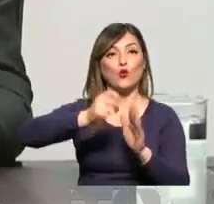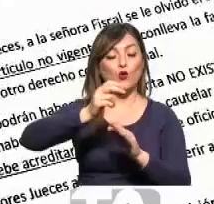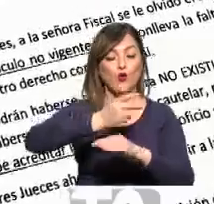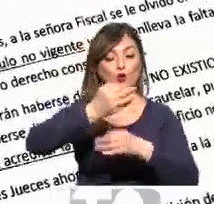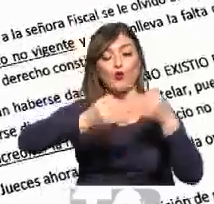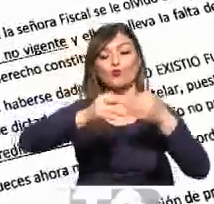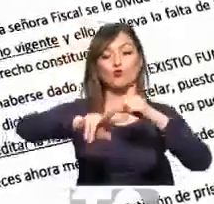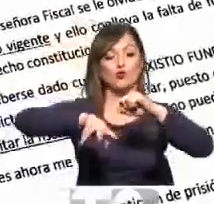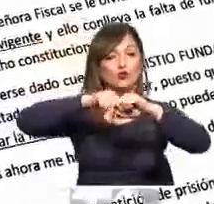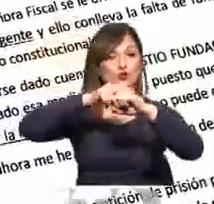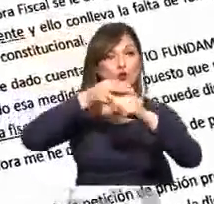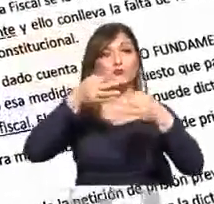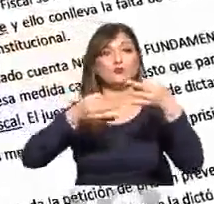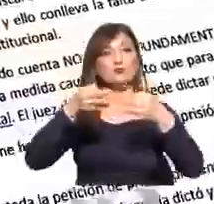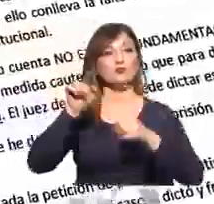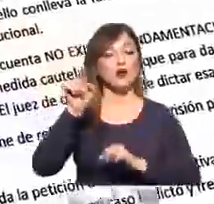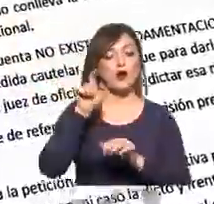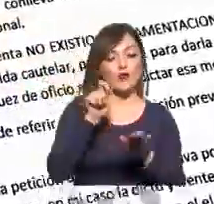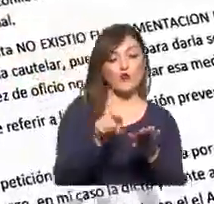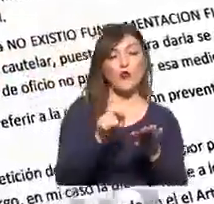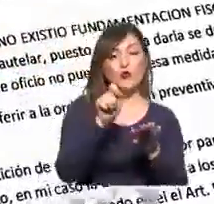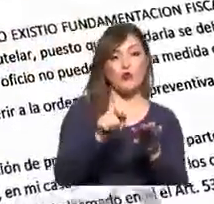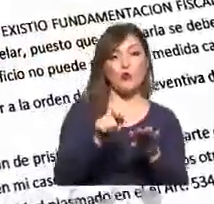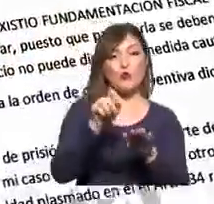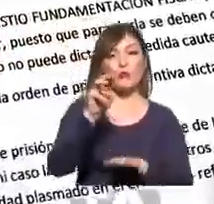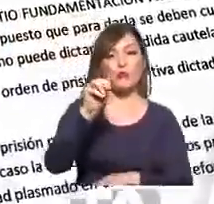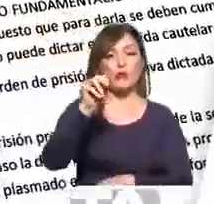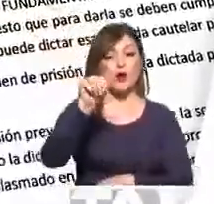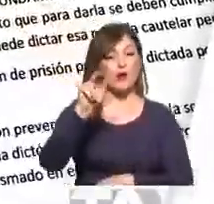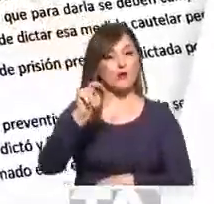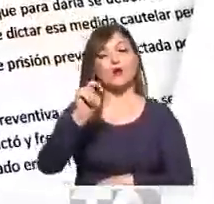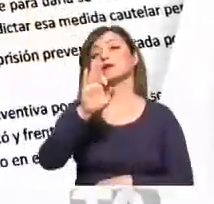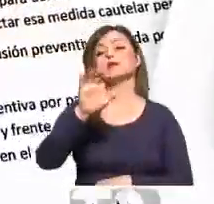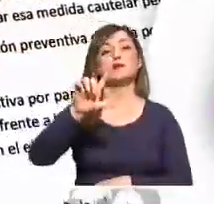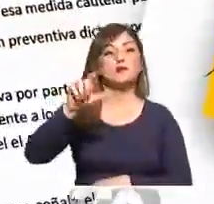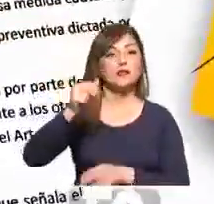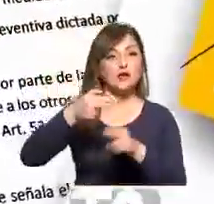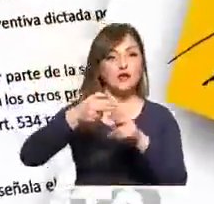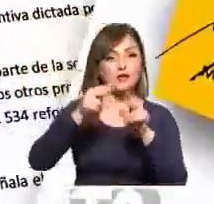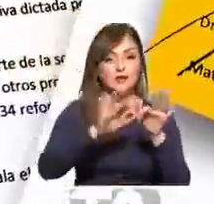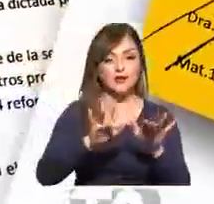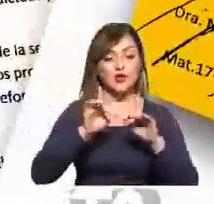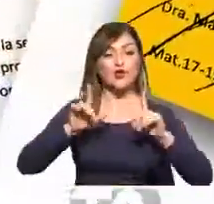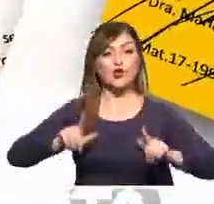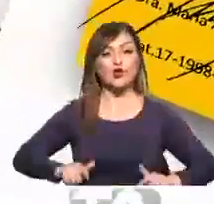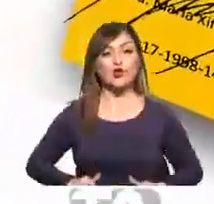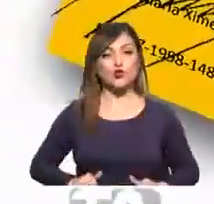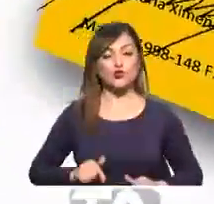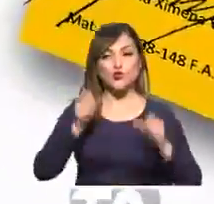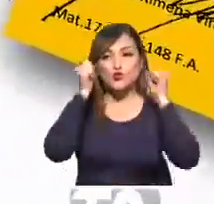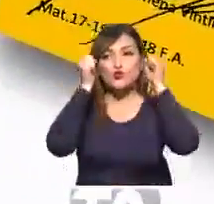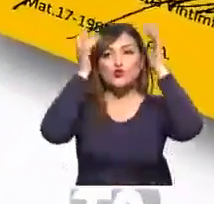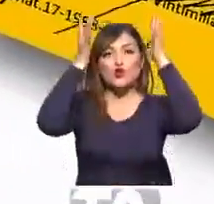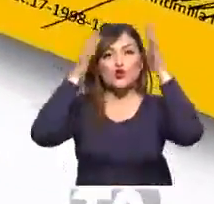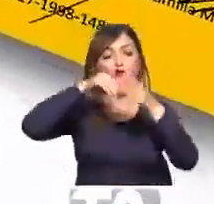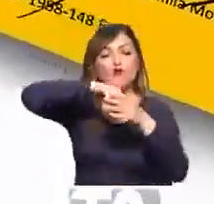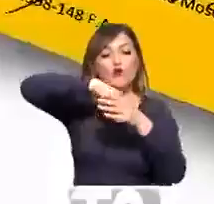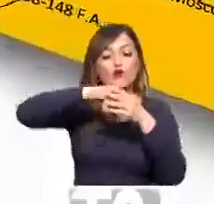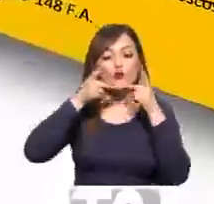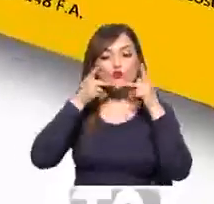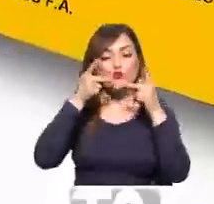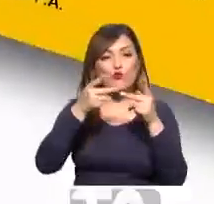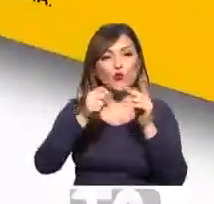y, en lo más reciente, abogada de Lenin Mantilla, ex secretario de Salud de Yunda en el caso de presunto peculado que